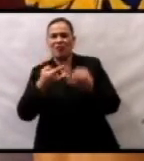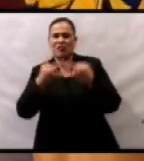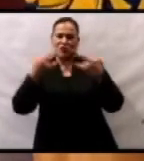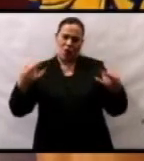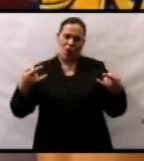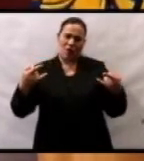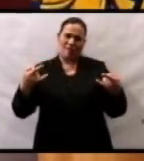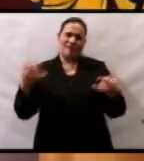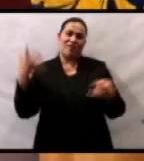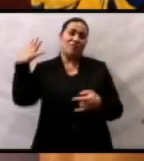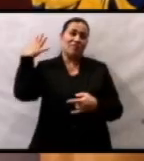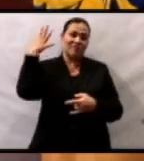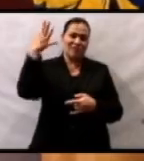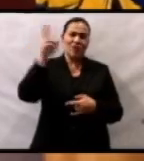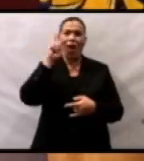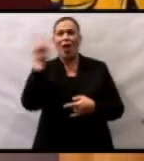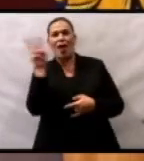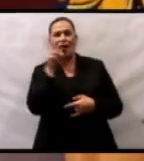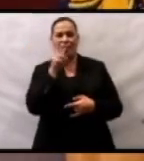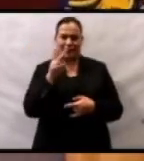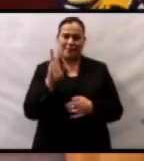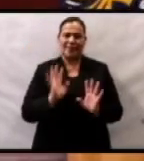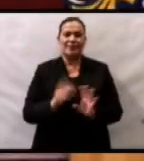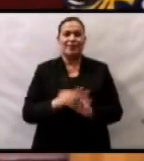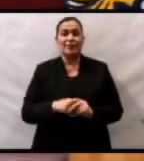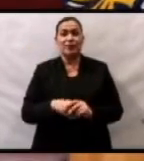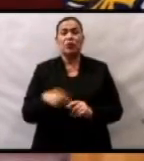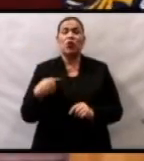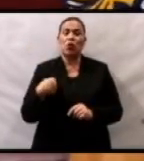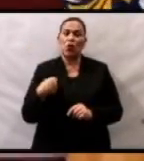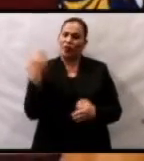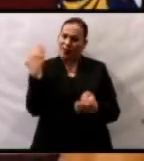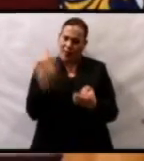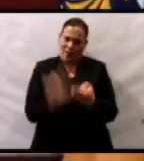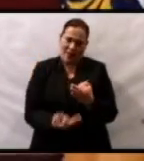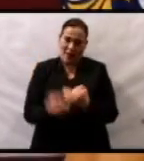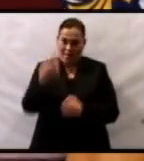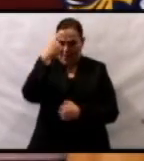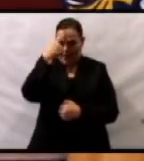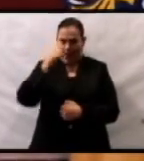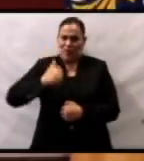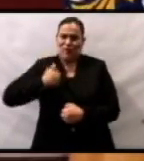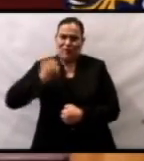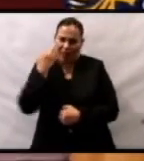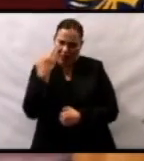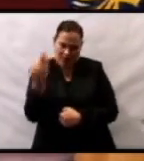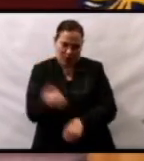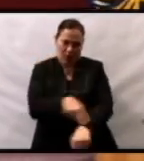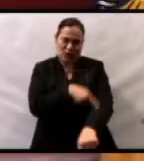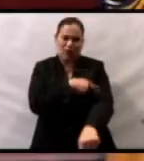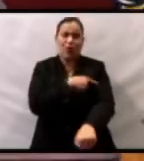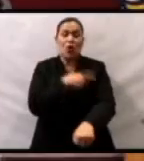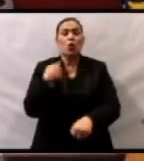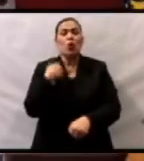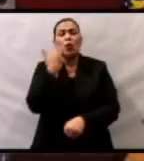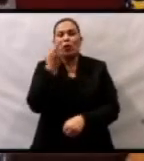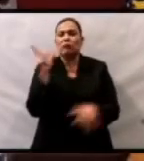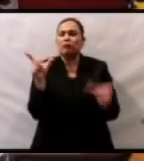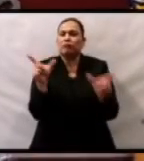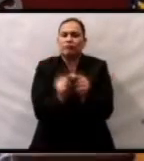historia. Y cerraría este mensaje para no abusar del tiempo, diciendo que así como